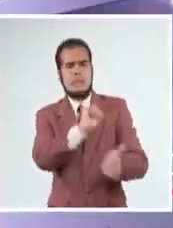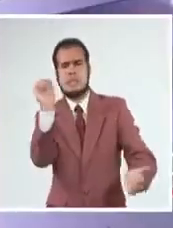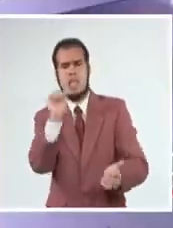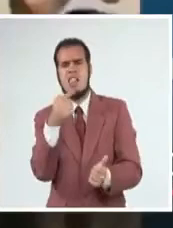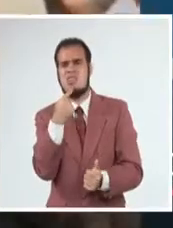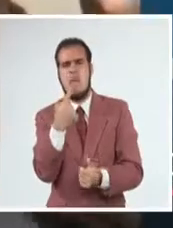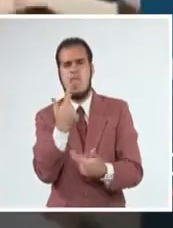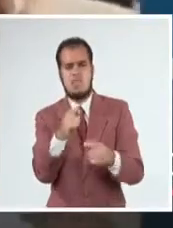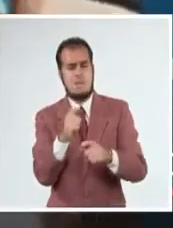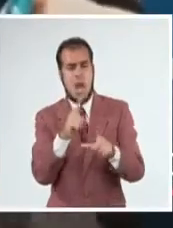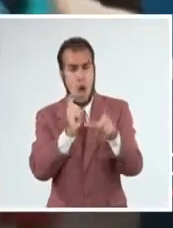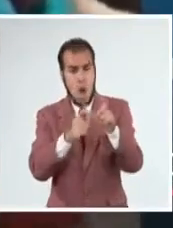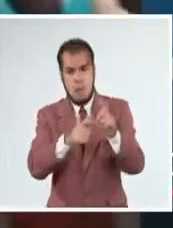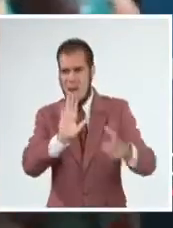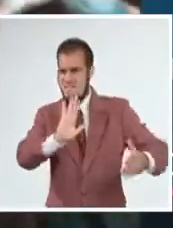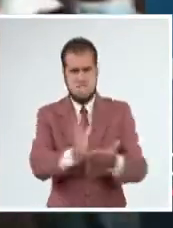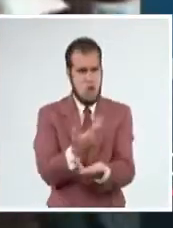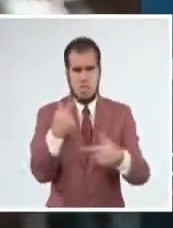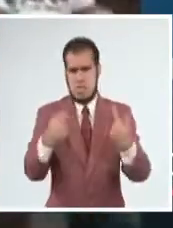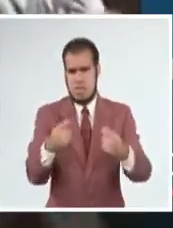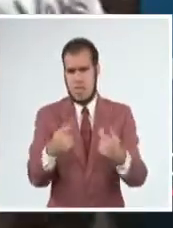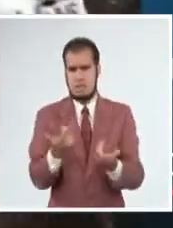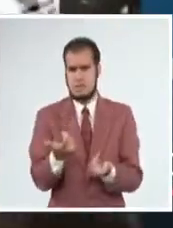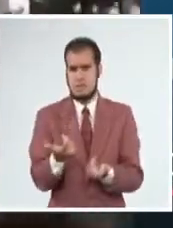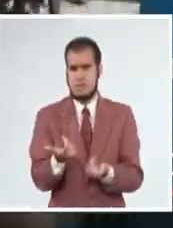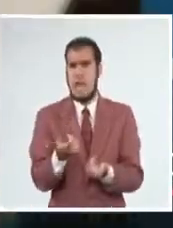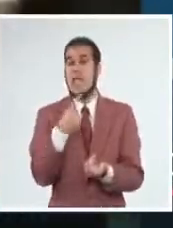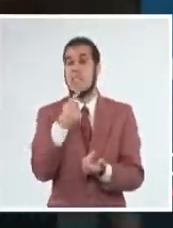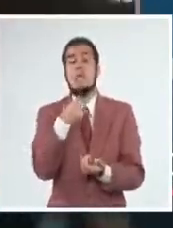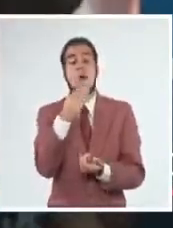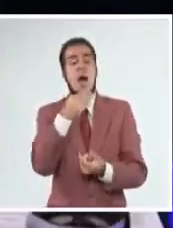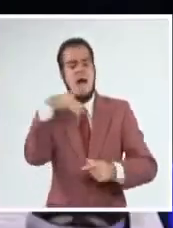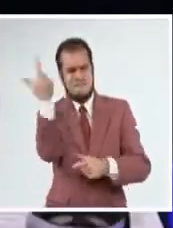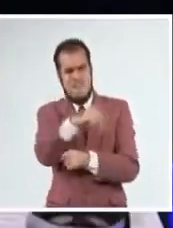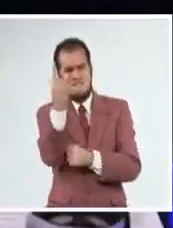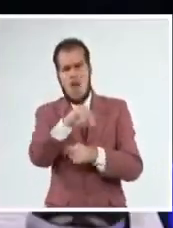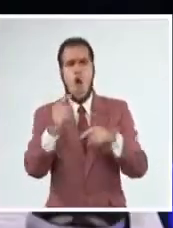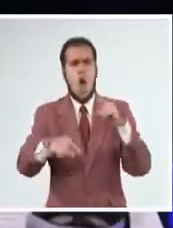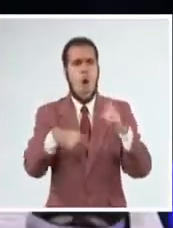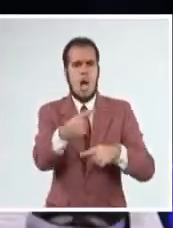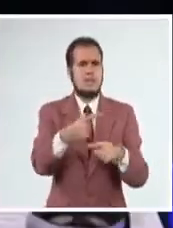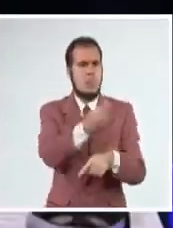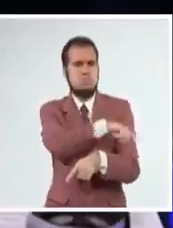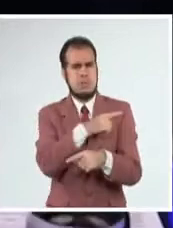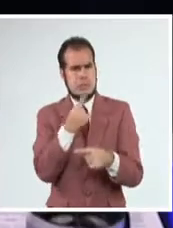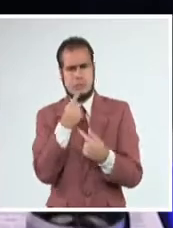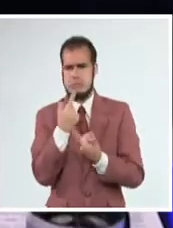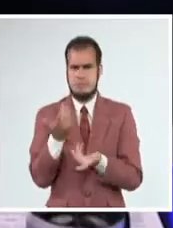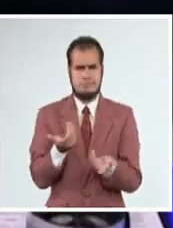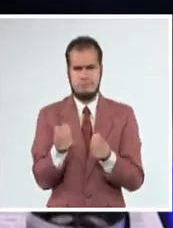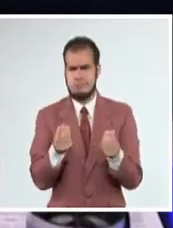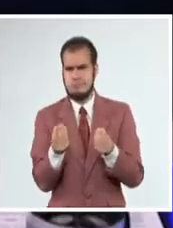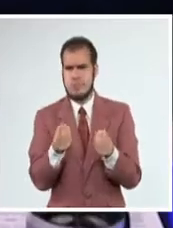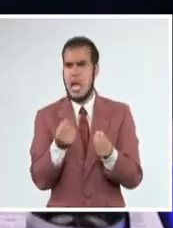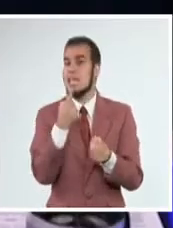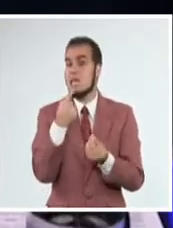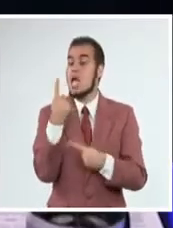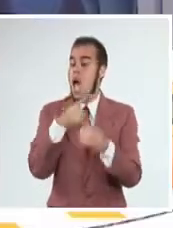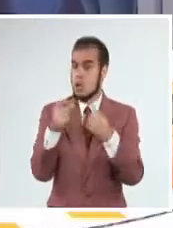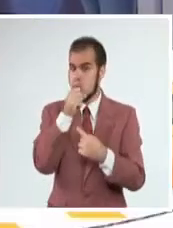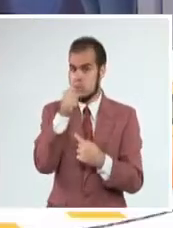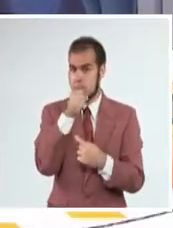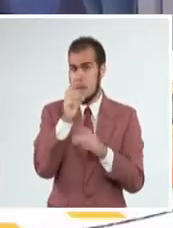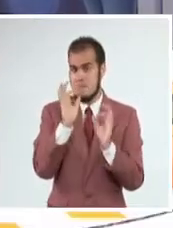comunismo y las denuncias de represión, elementos que amplificaron grandes medios de comunicación como CNN en